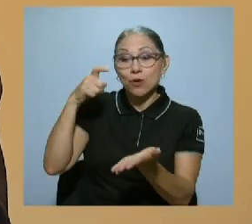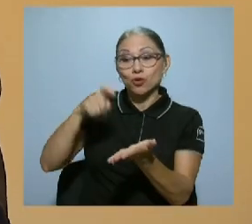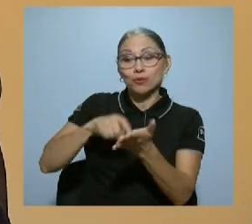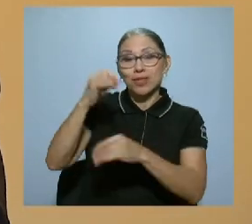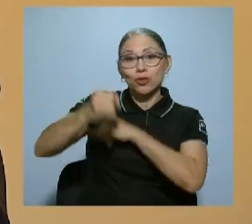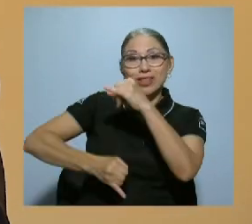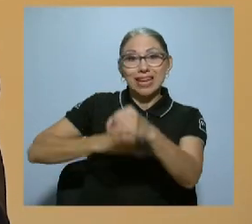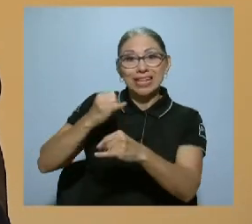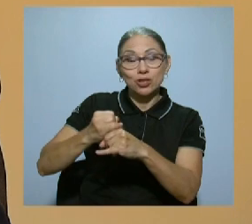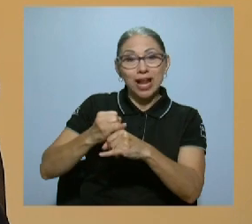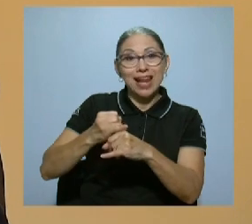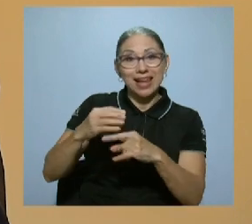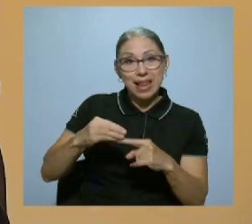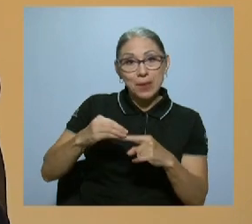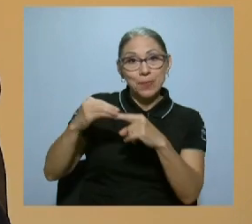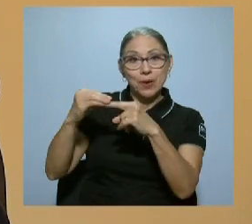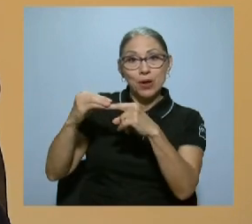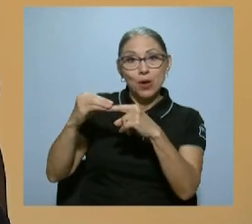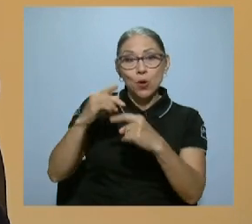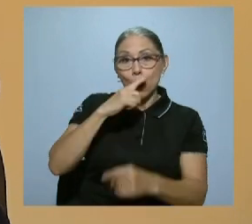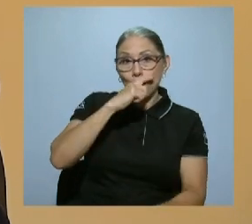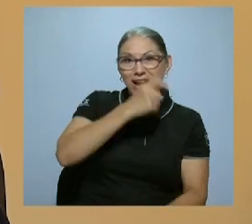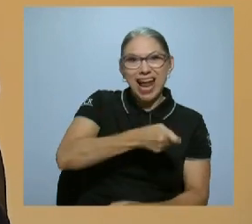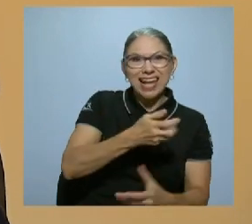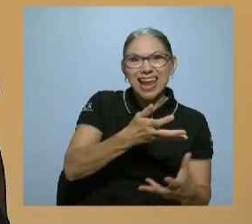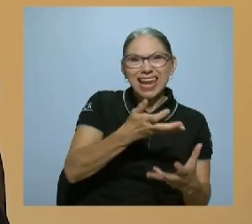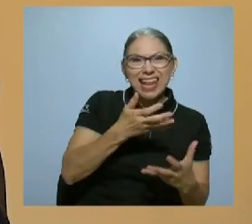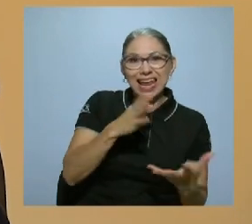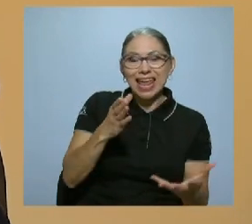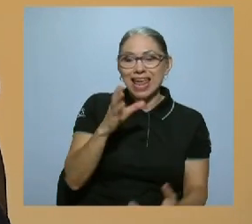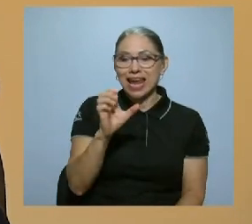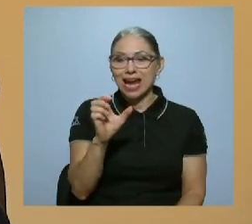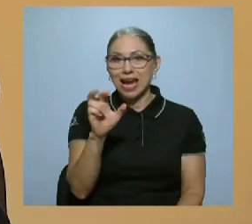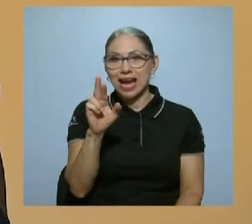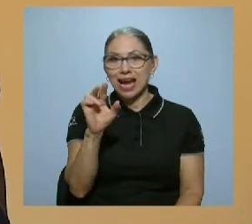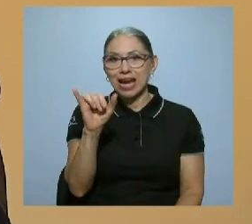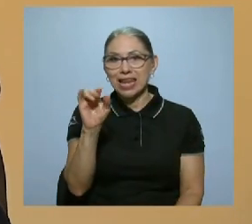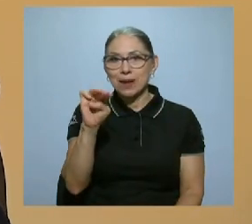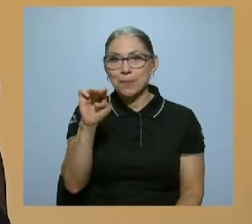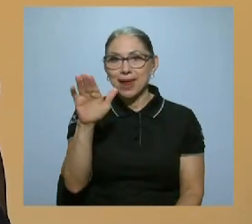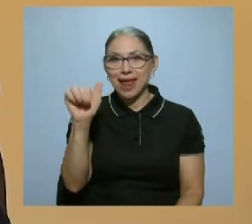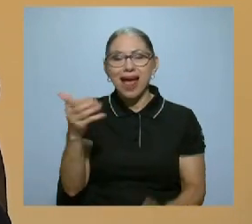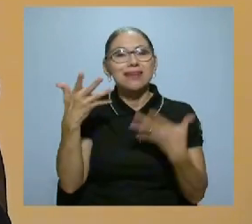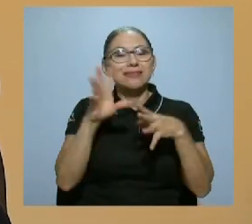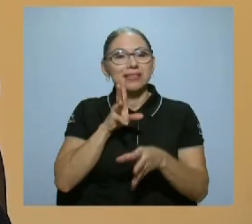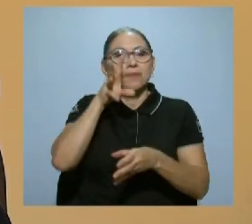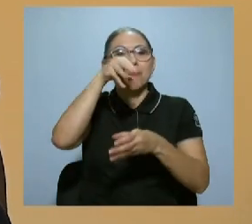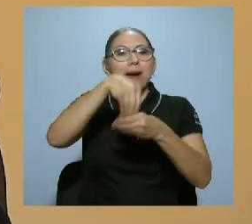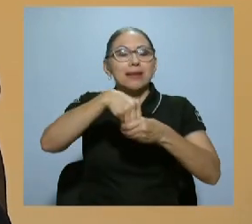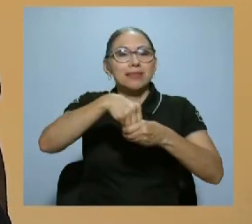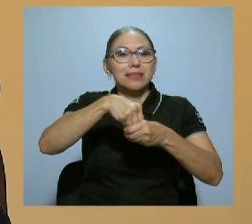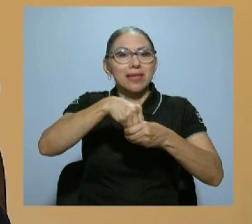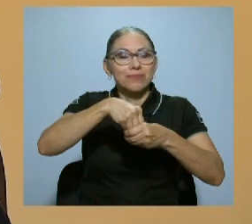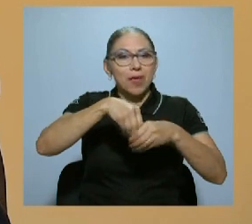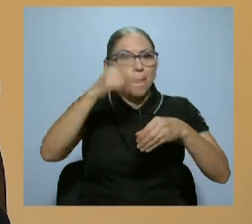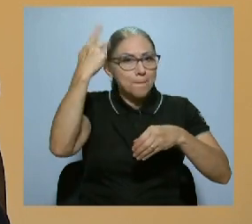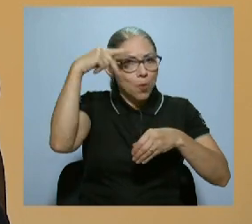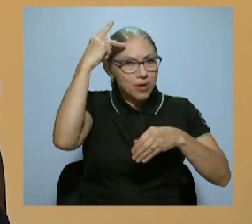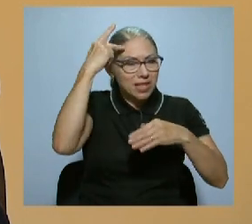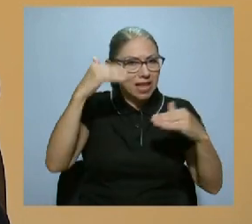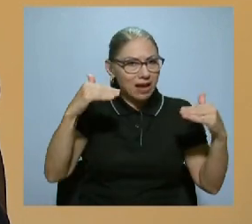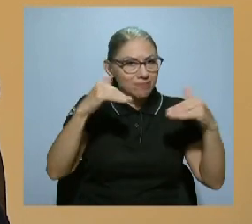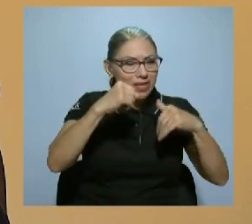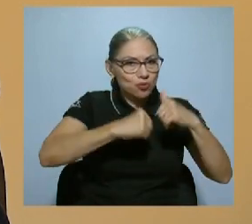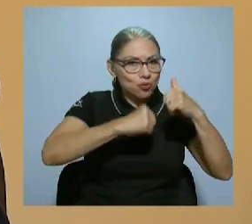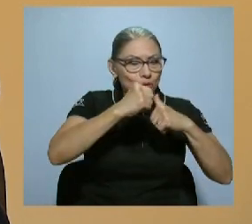particularmente de Ucrania, de que la Crimea ya es parte estructural, política y constitucional de Rusia. Dos,